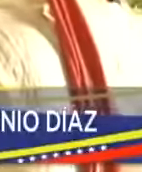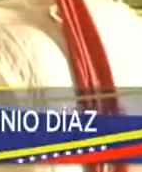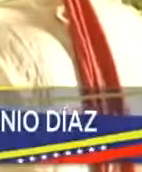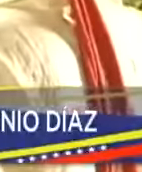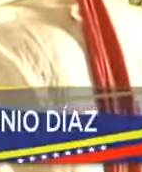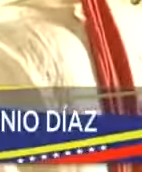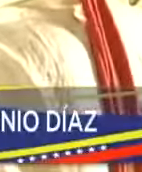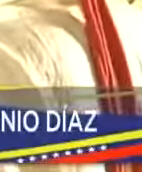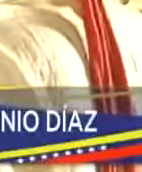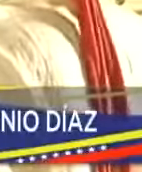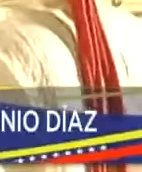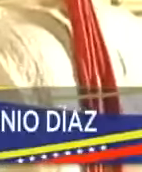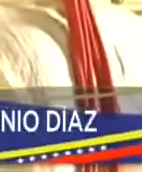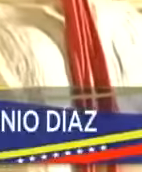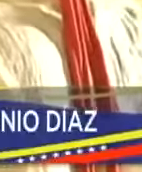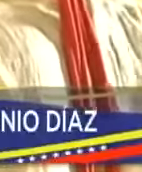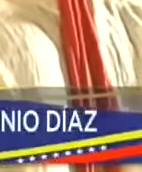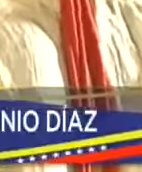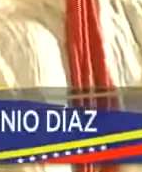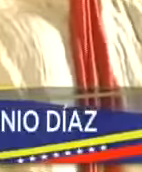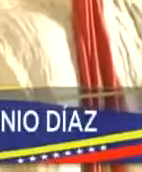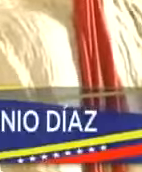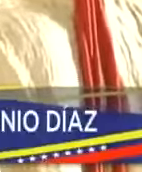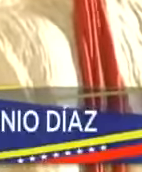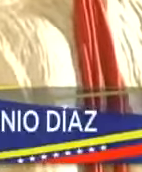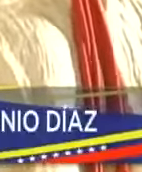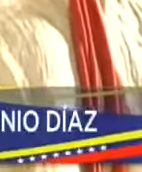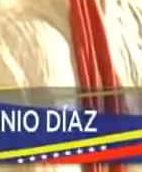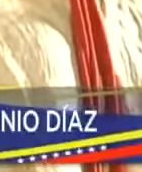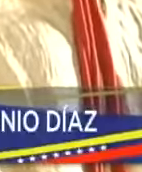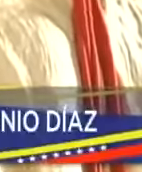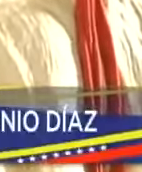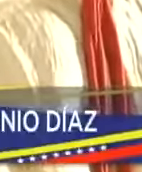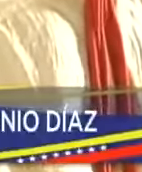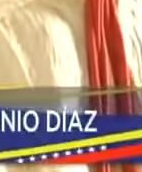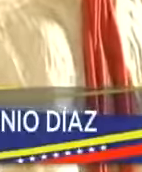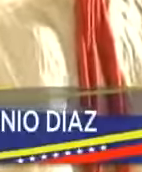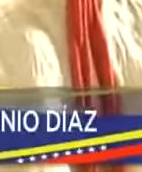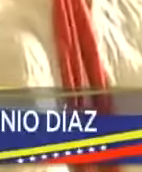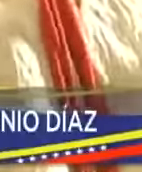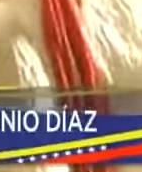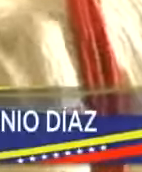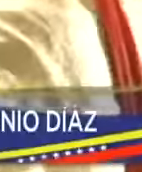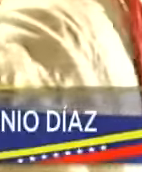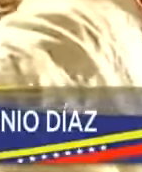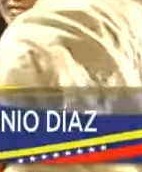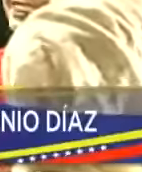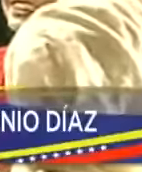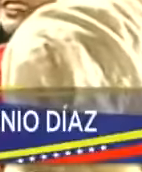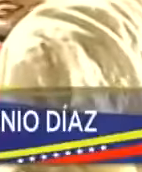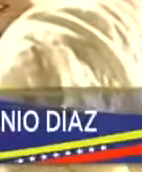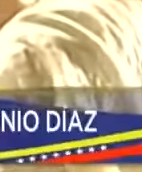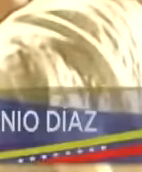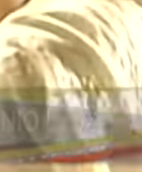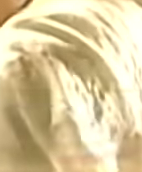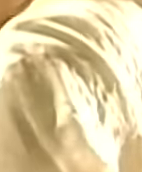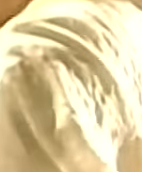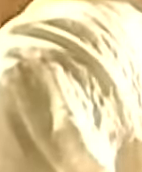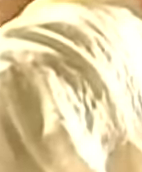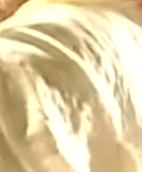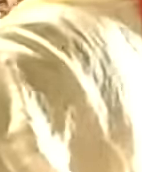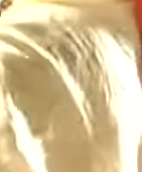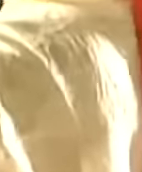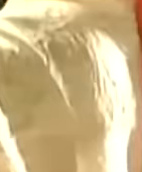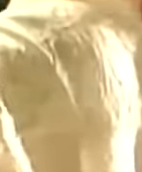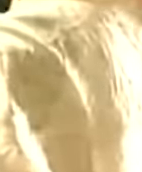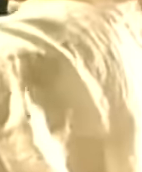municipio Antonio Díaz, donde nos encontramos en el estado Nueva Esparta. Recibe también una figura de San Juan, que ha sido parte de